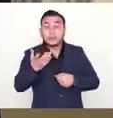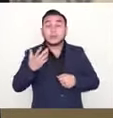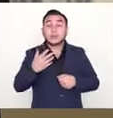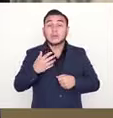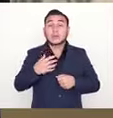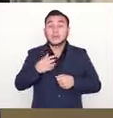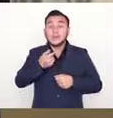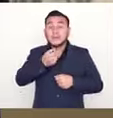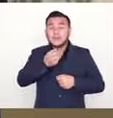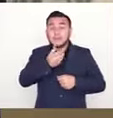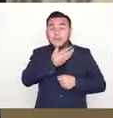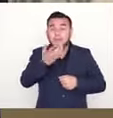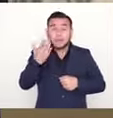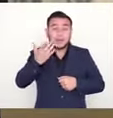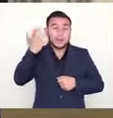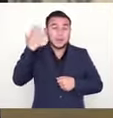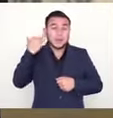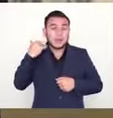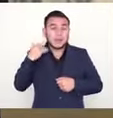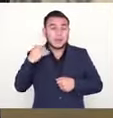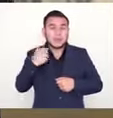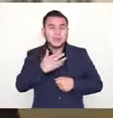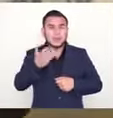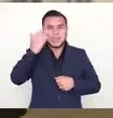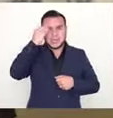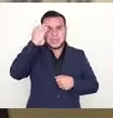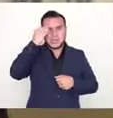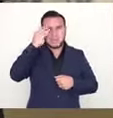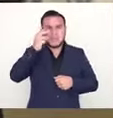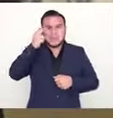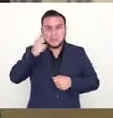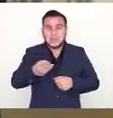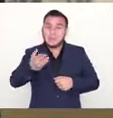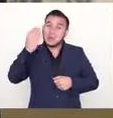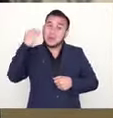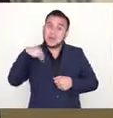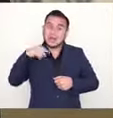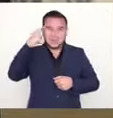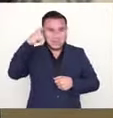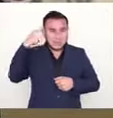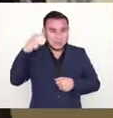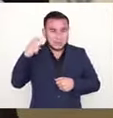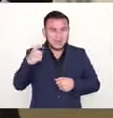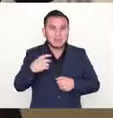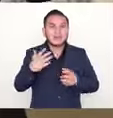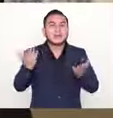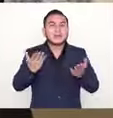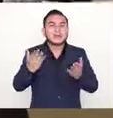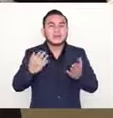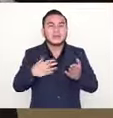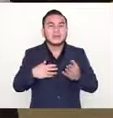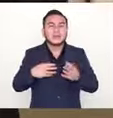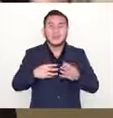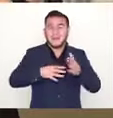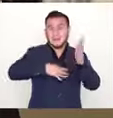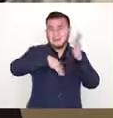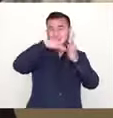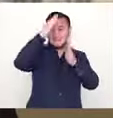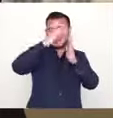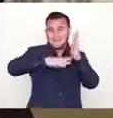cárceles de antes eso no lo voy a poner yo todos las conocen ustedes mismos le reportaron salen los pandilleros con graffiti en las paredes